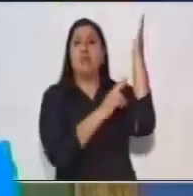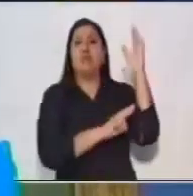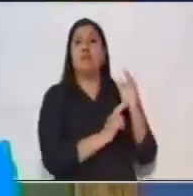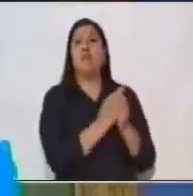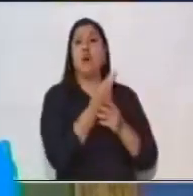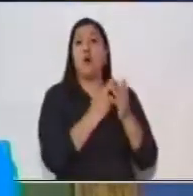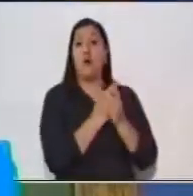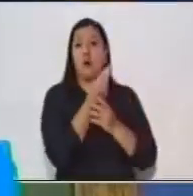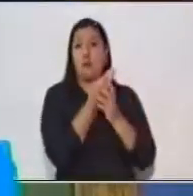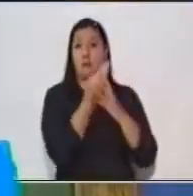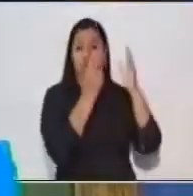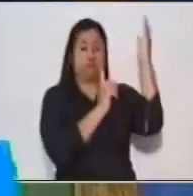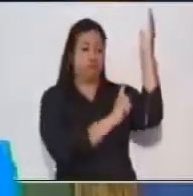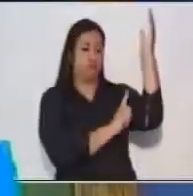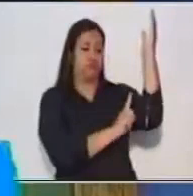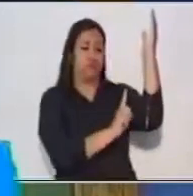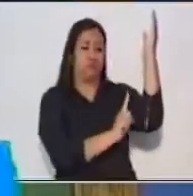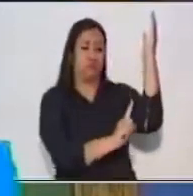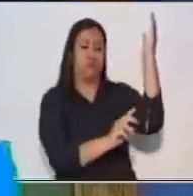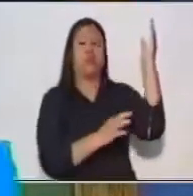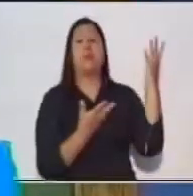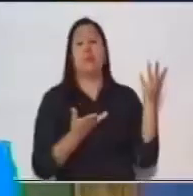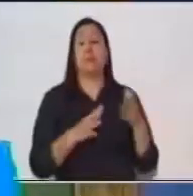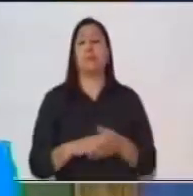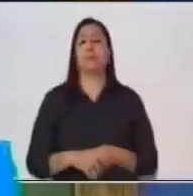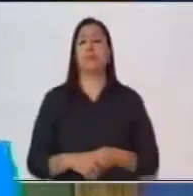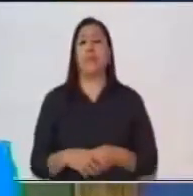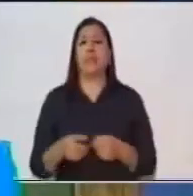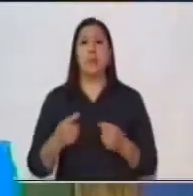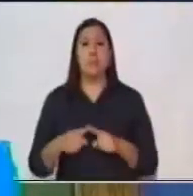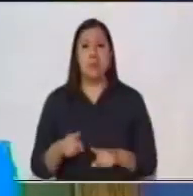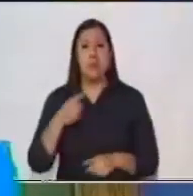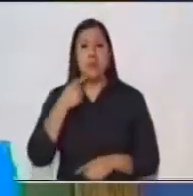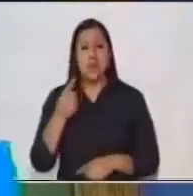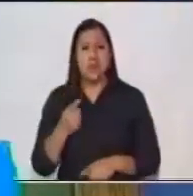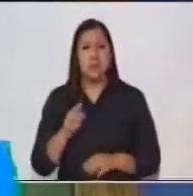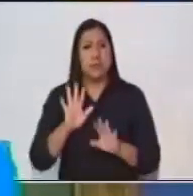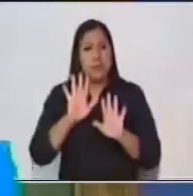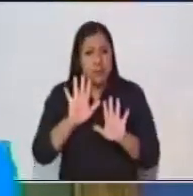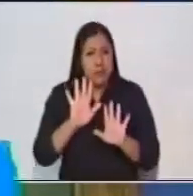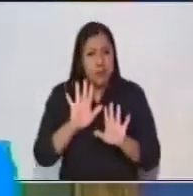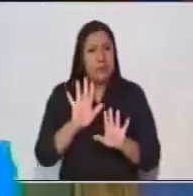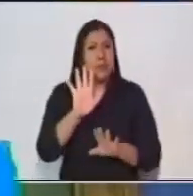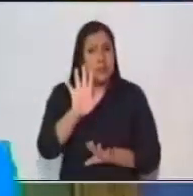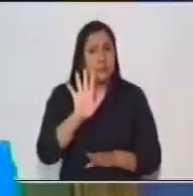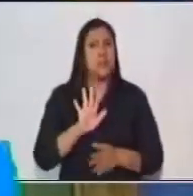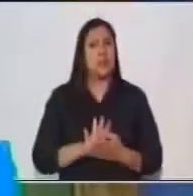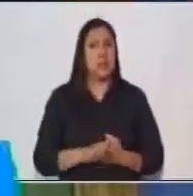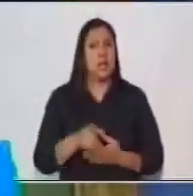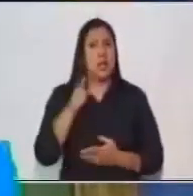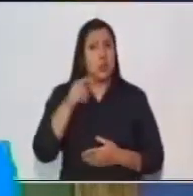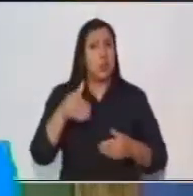Ceferino: espérate, si tú provocas a las abejas nos van